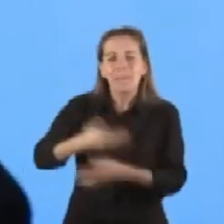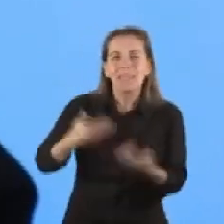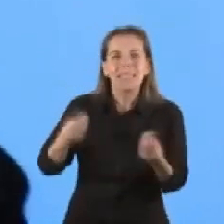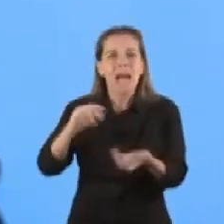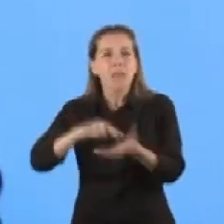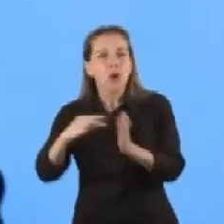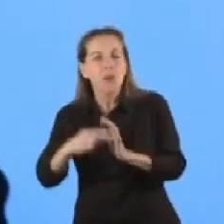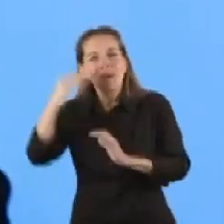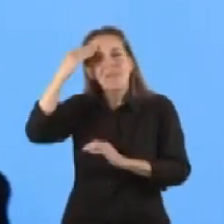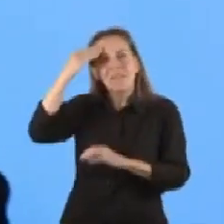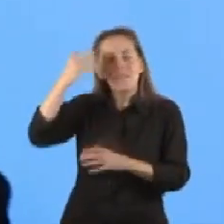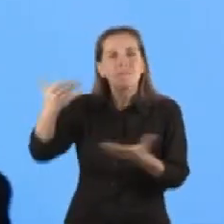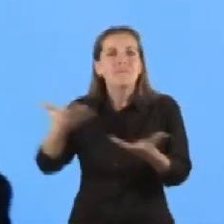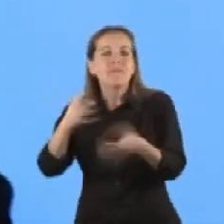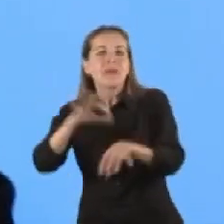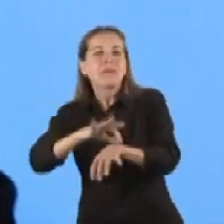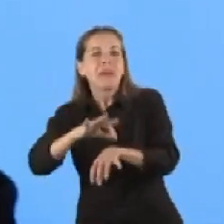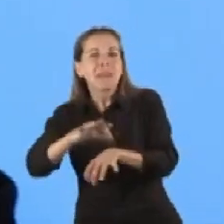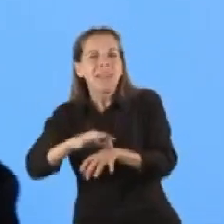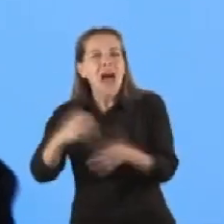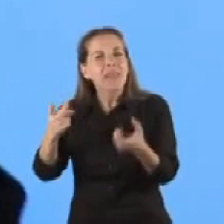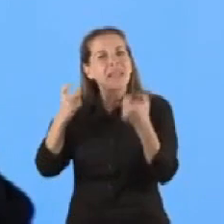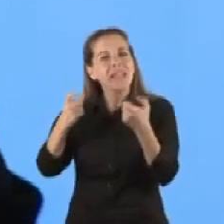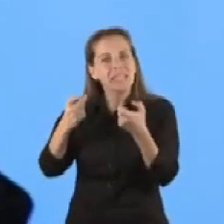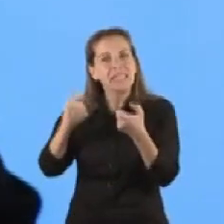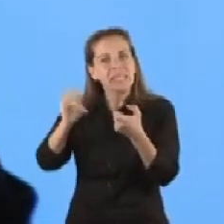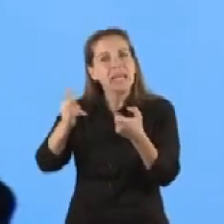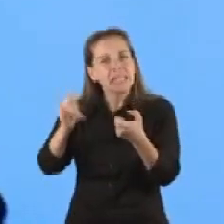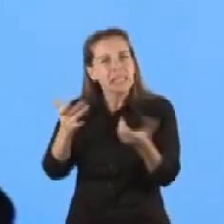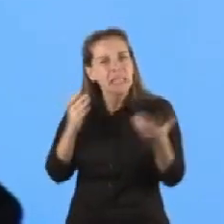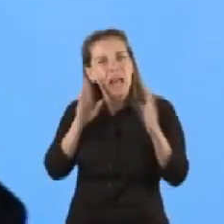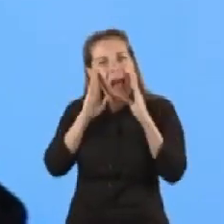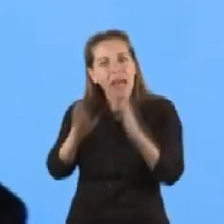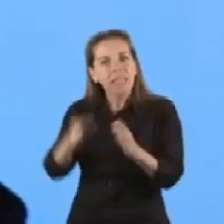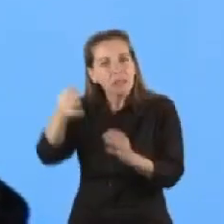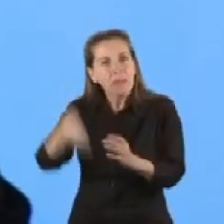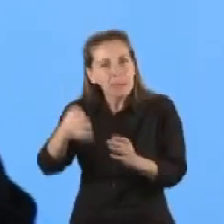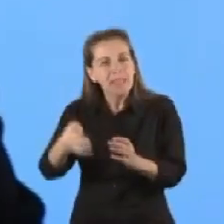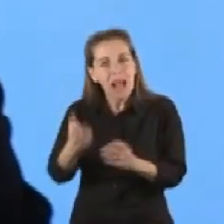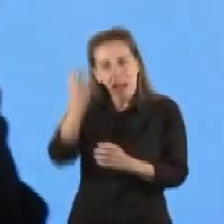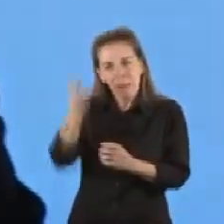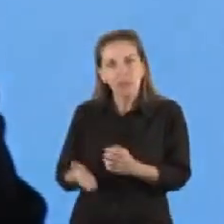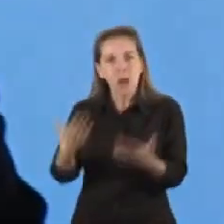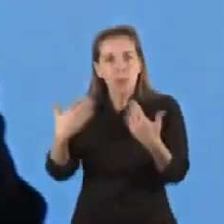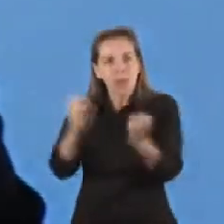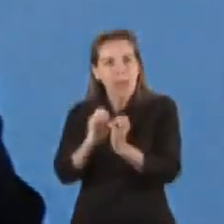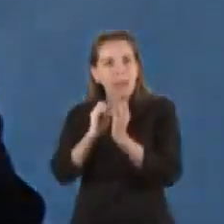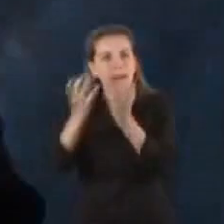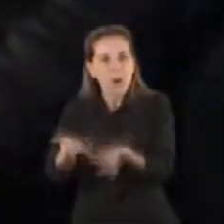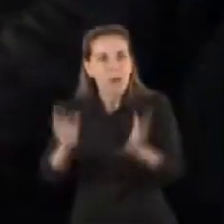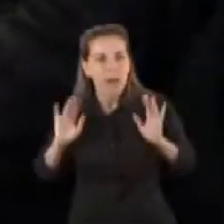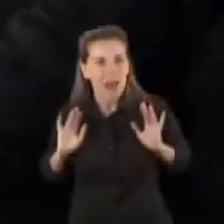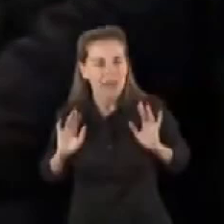ser atendidos médicamente y que perfectamente se pueden recuperar. Y que no es el modo